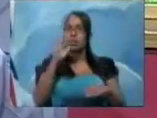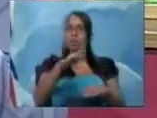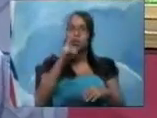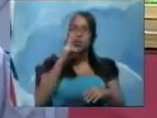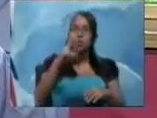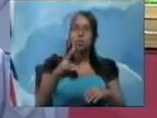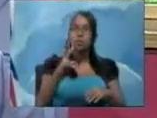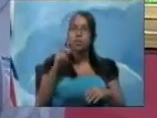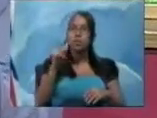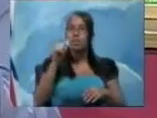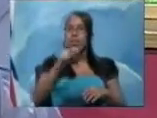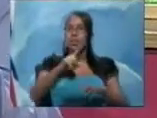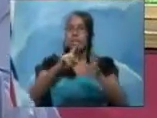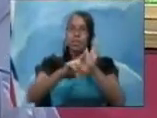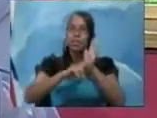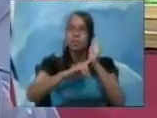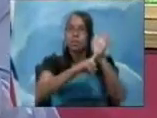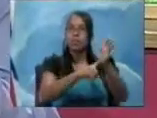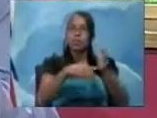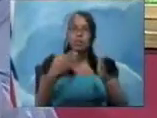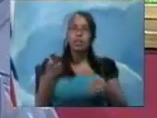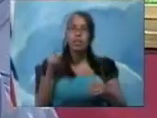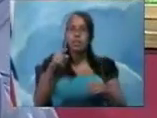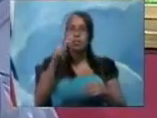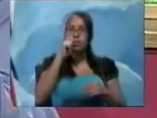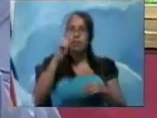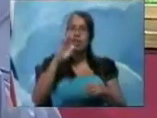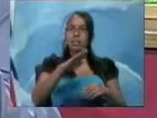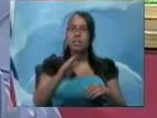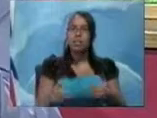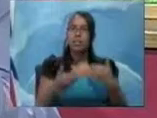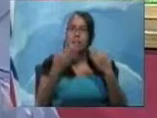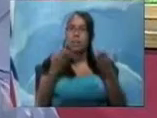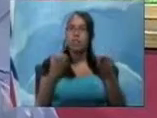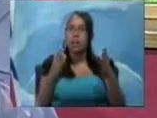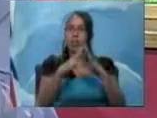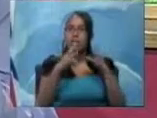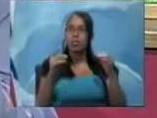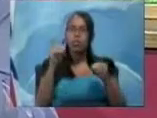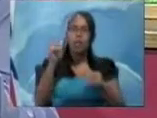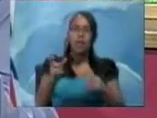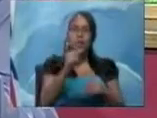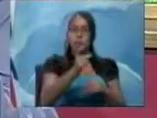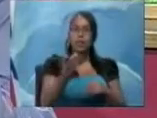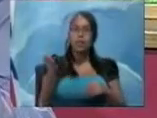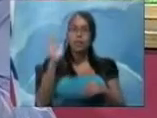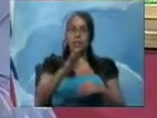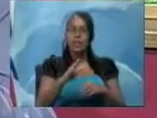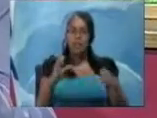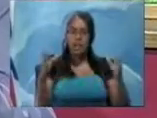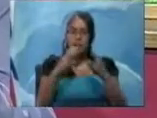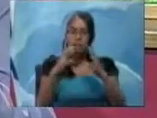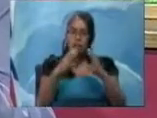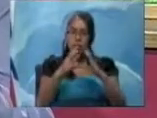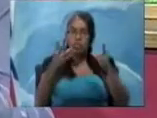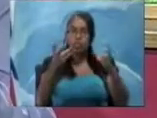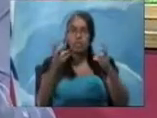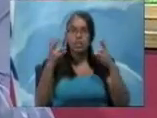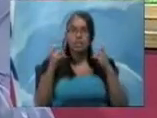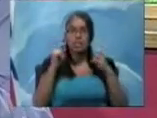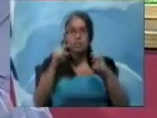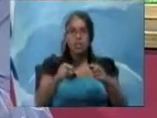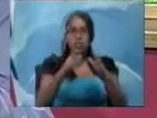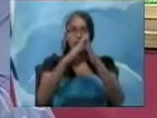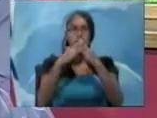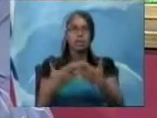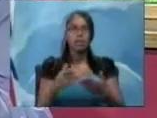Es esta demostración que Pedro le está dando a todas las personas que están reunidas recibiendo esta